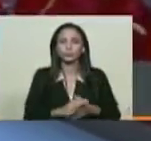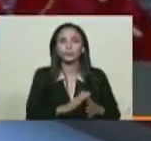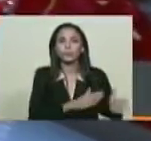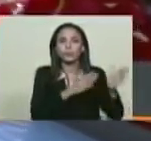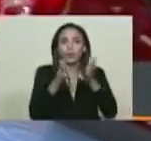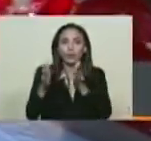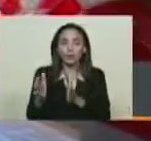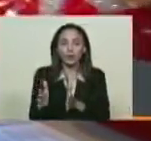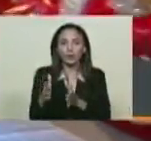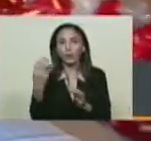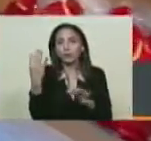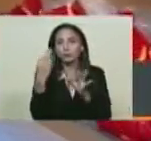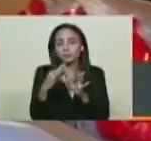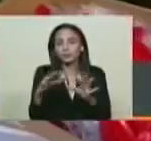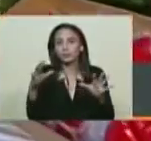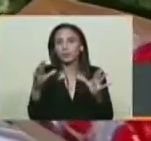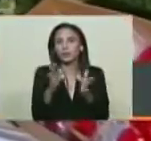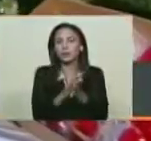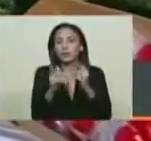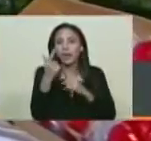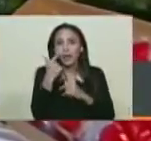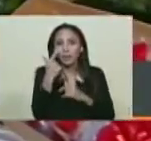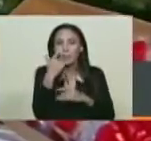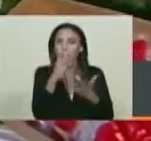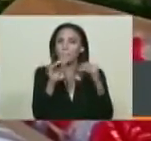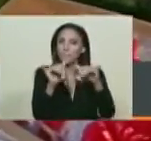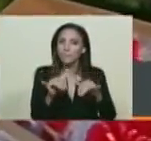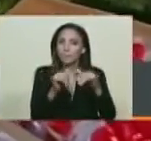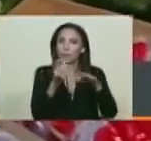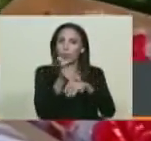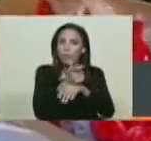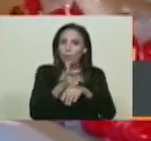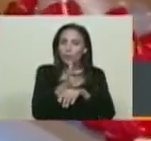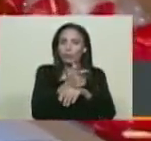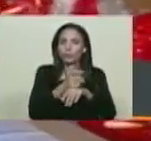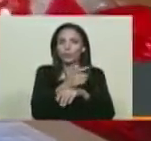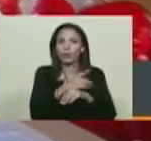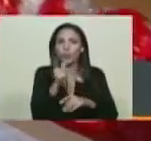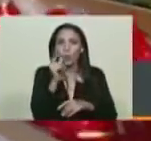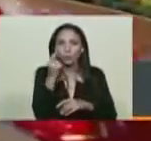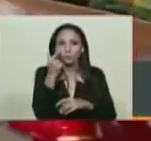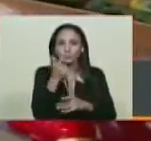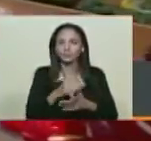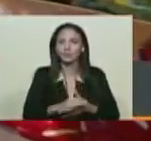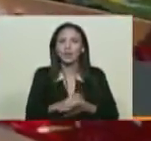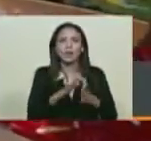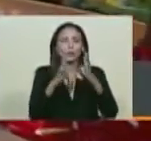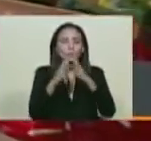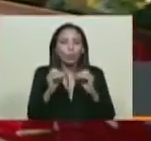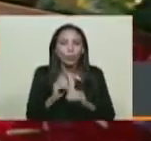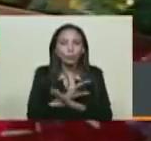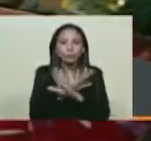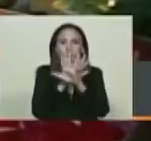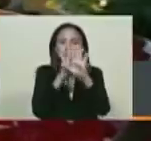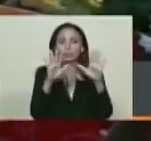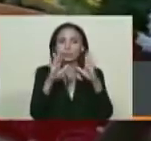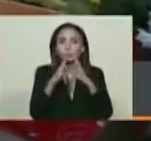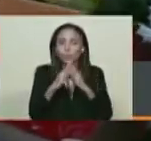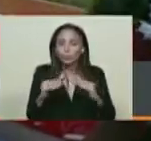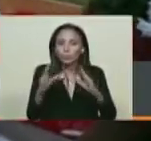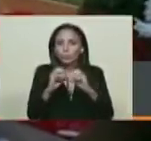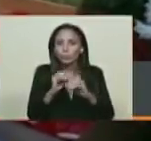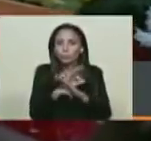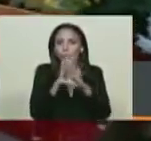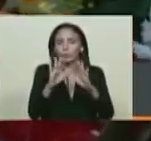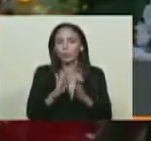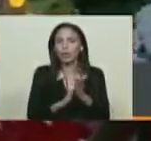tenemos la gran suerte de tener a Héctor acompañándonos para cristalizar todo lo que en un momento le